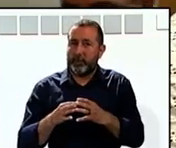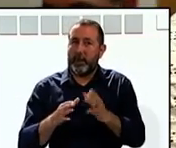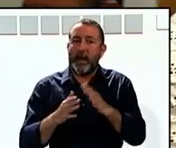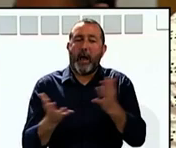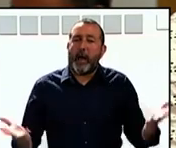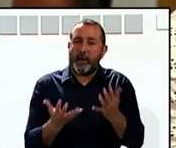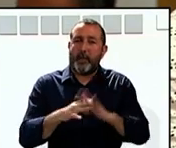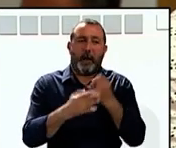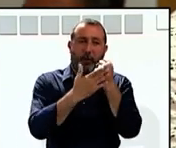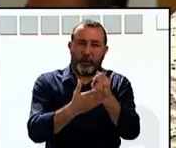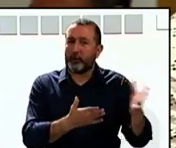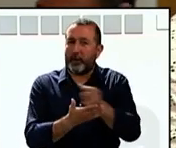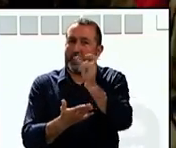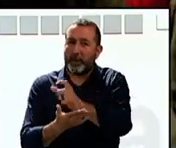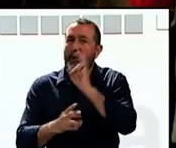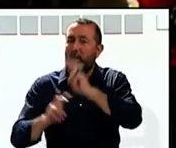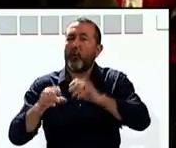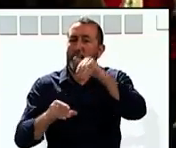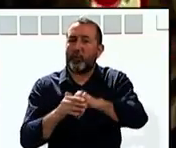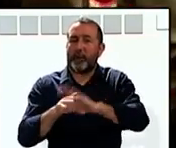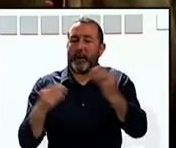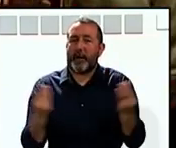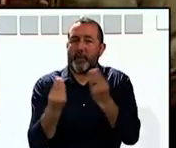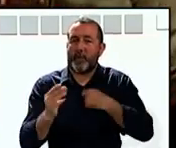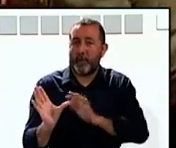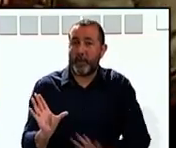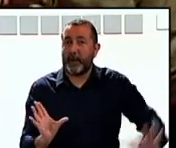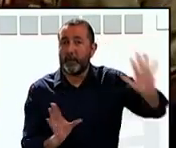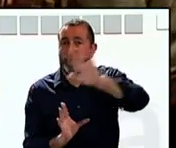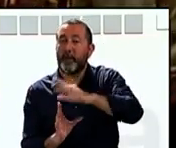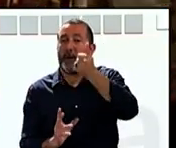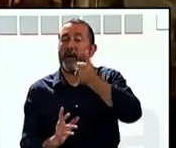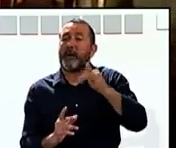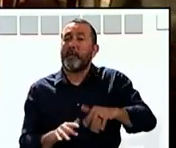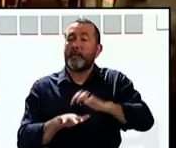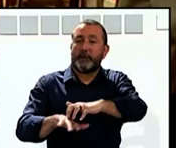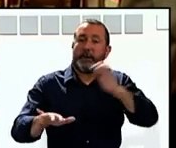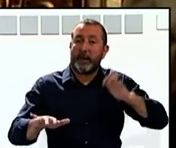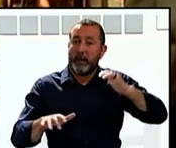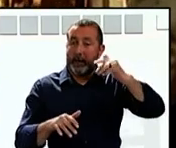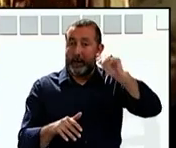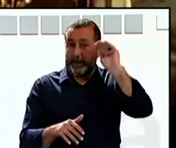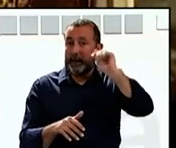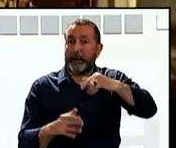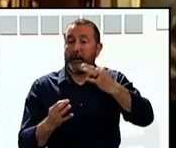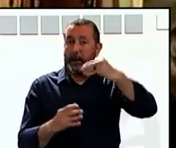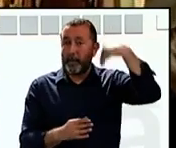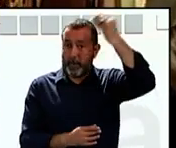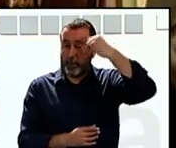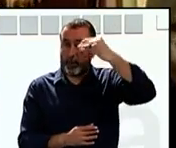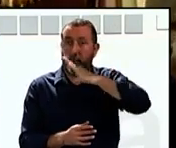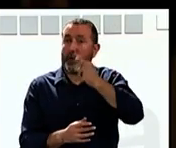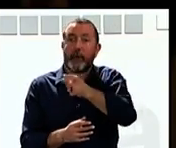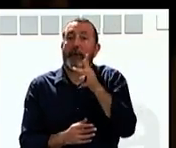y a votar y a respaldar el bien por españa sin embargo la comunidad extranjera más numerosa en la ciudad la marroquí no puede ejercer el derecho a